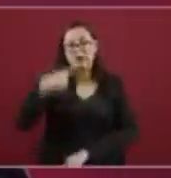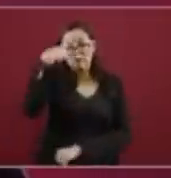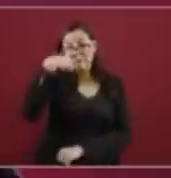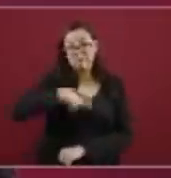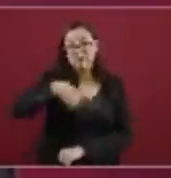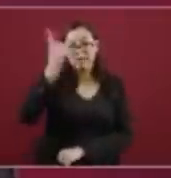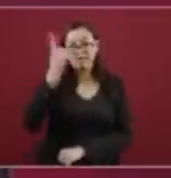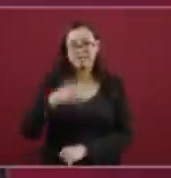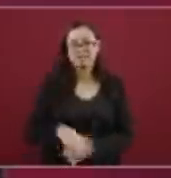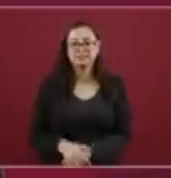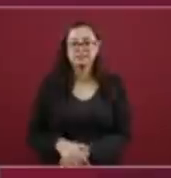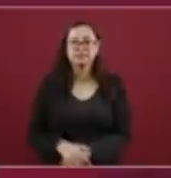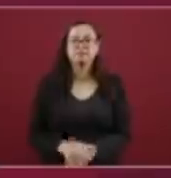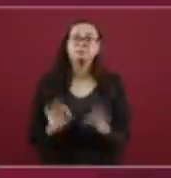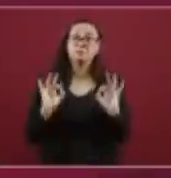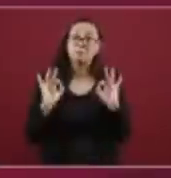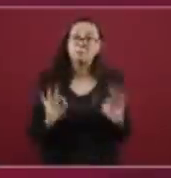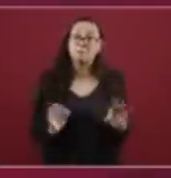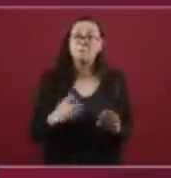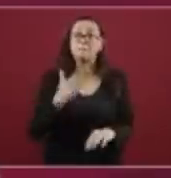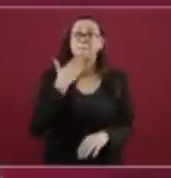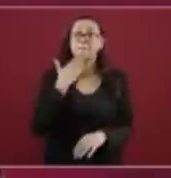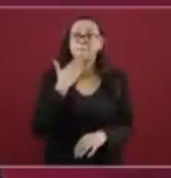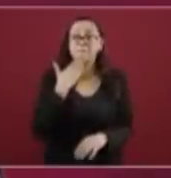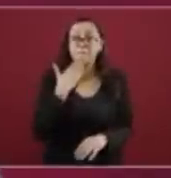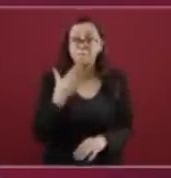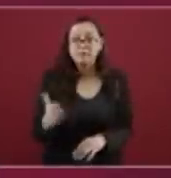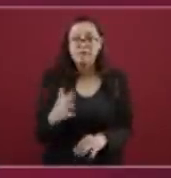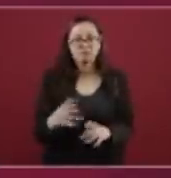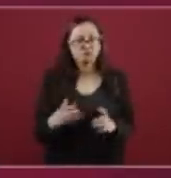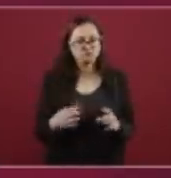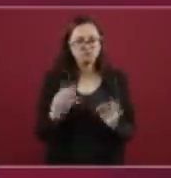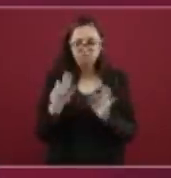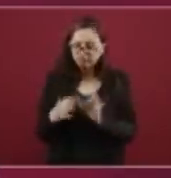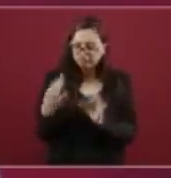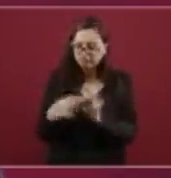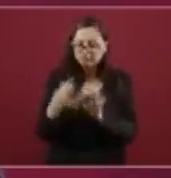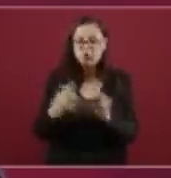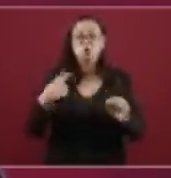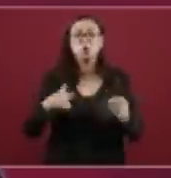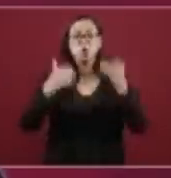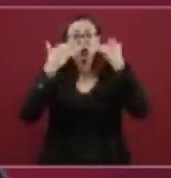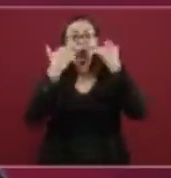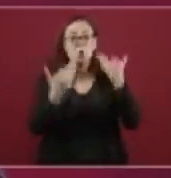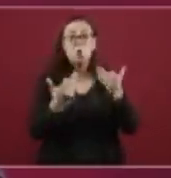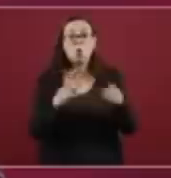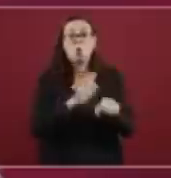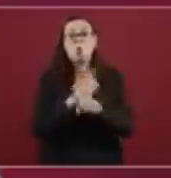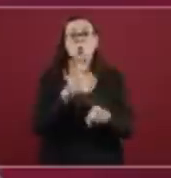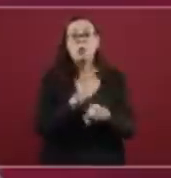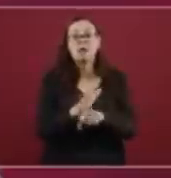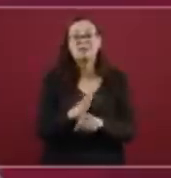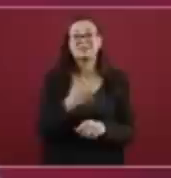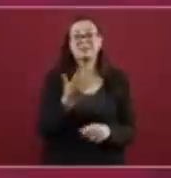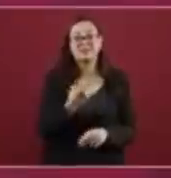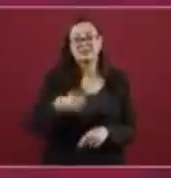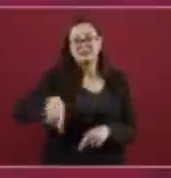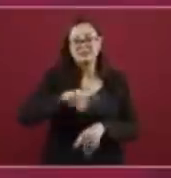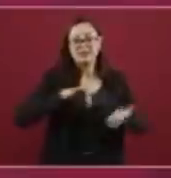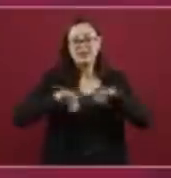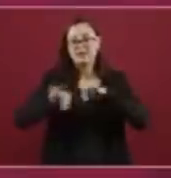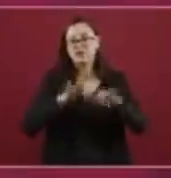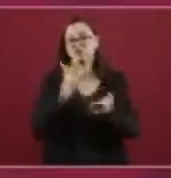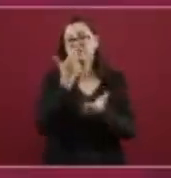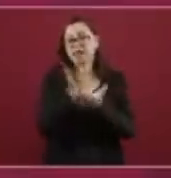aplicando bien, me consta, es lo del aumento al salario mínimo, pero